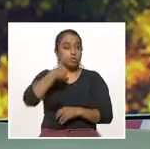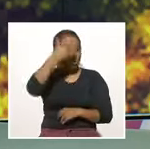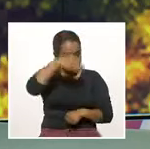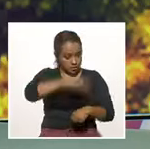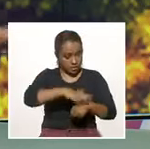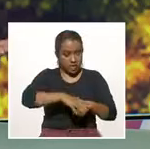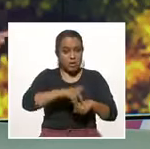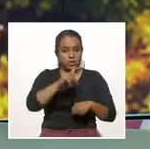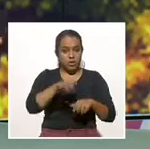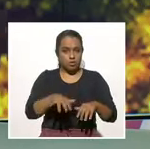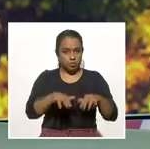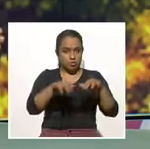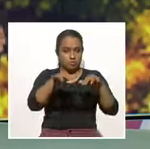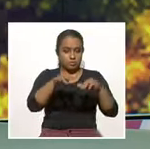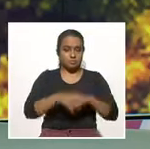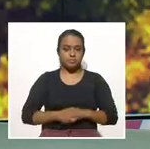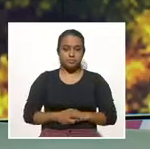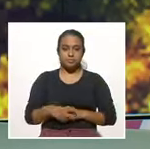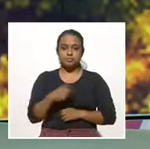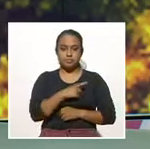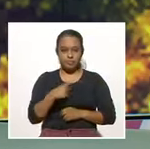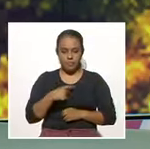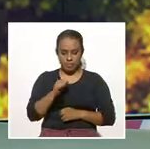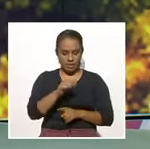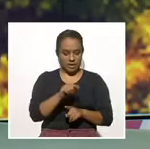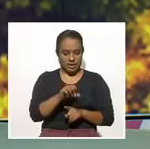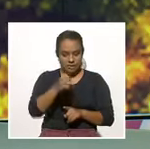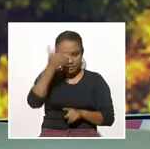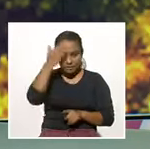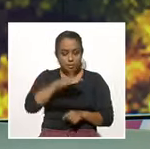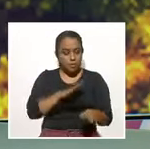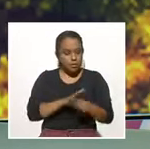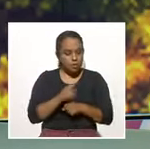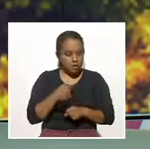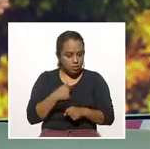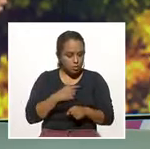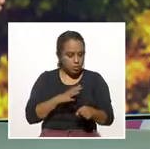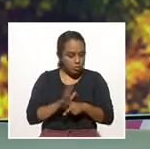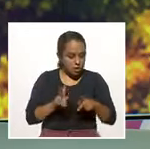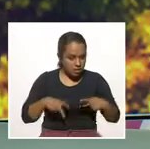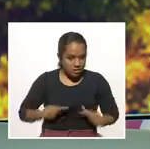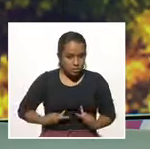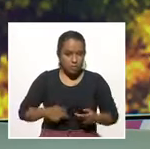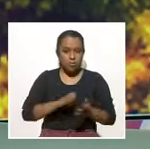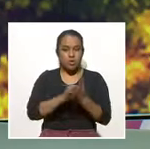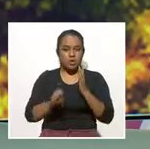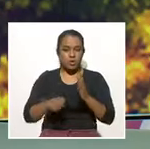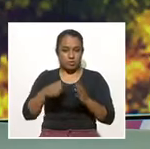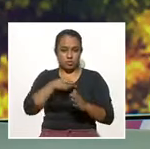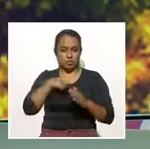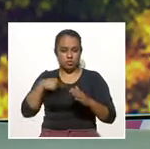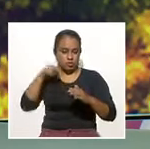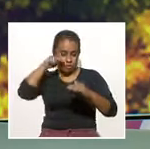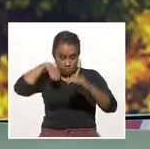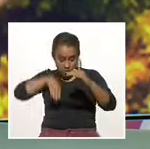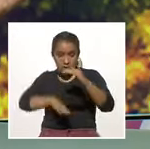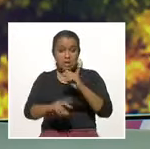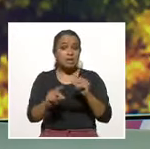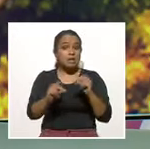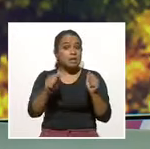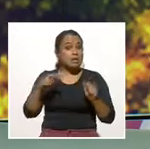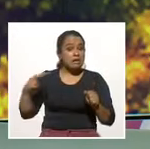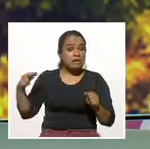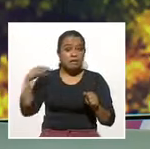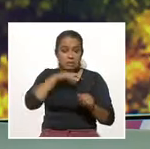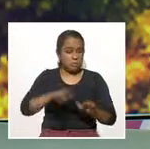donde conocer mi Atlas también, porque en el Atlas también vamos a conocer nuestra vulnerabilidad. Hemos visto pasos a desniveles que en cuestión de segundos se llenan.